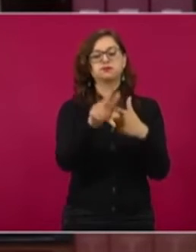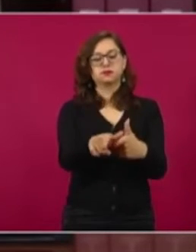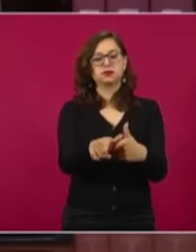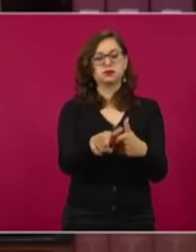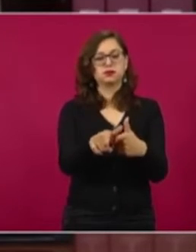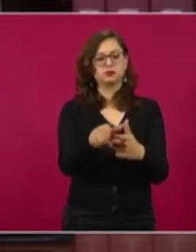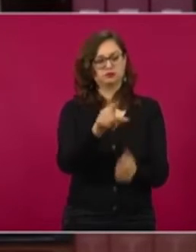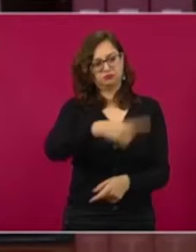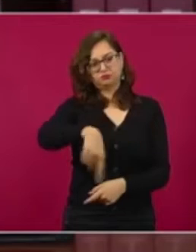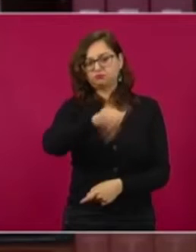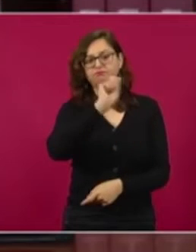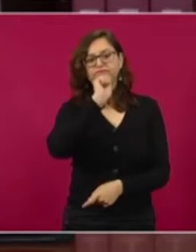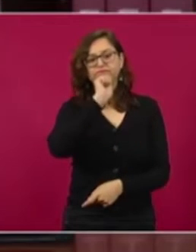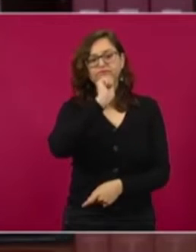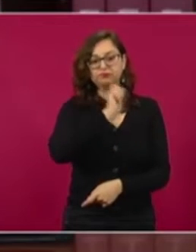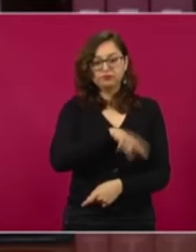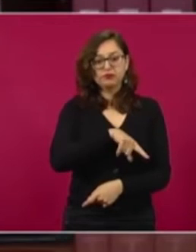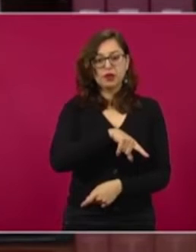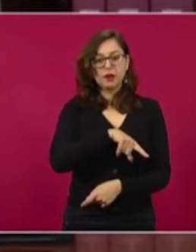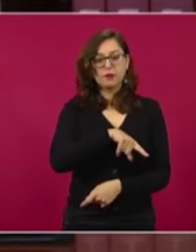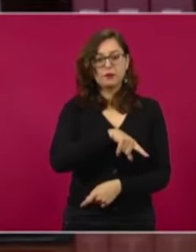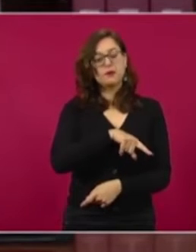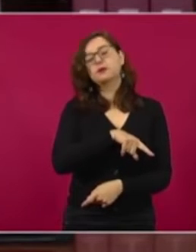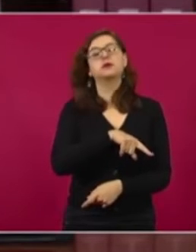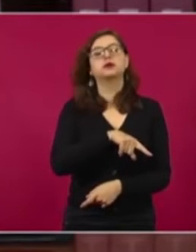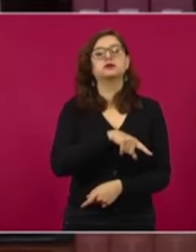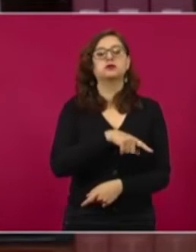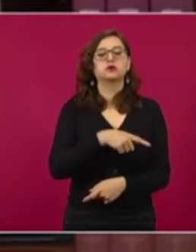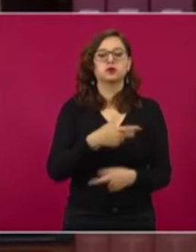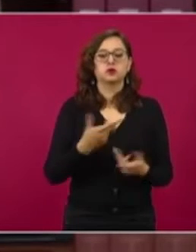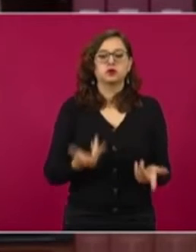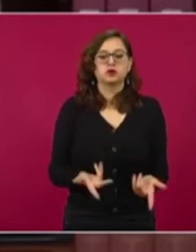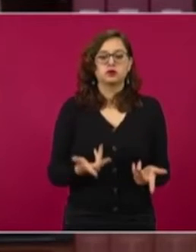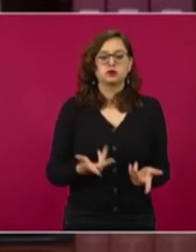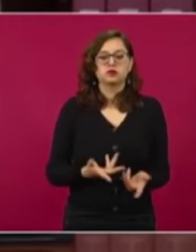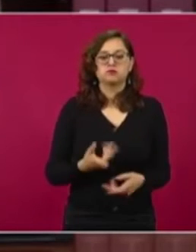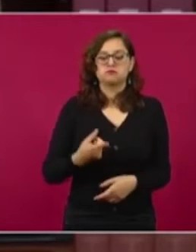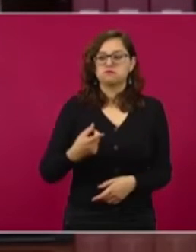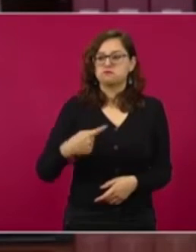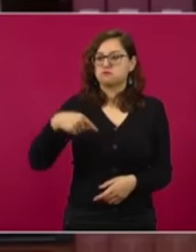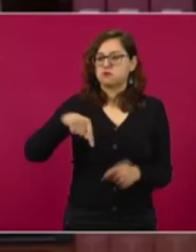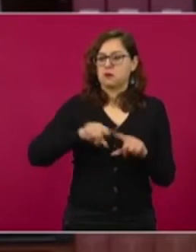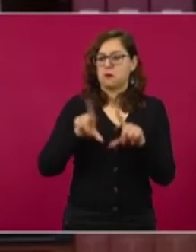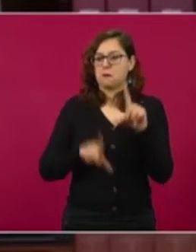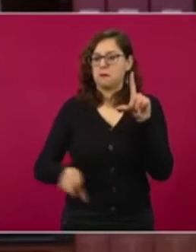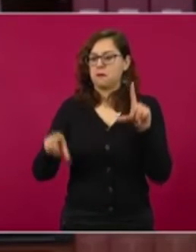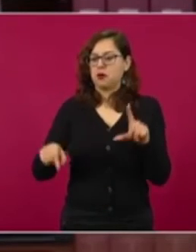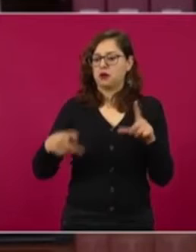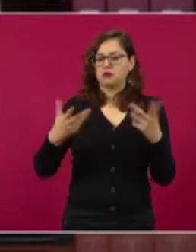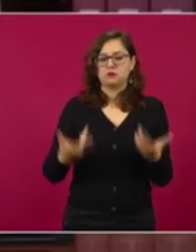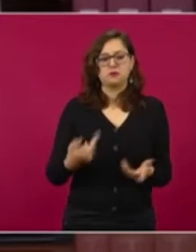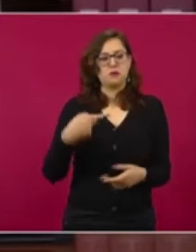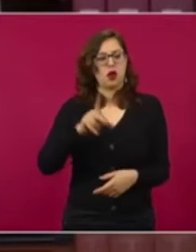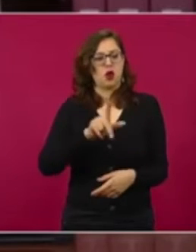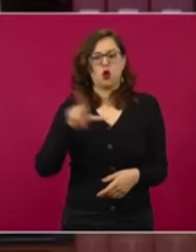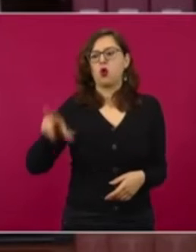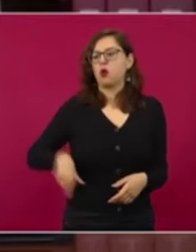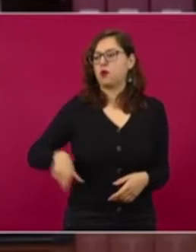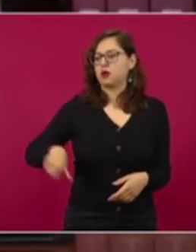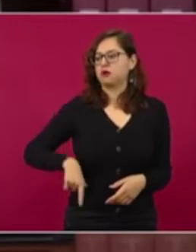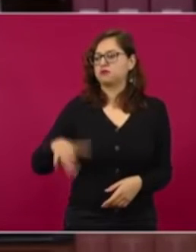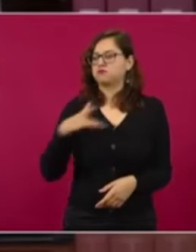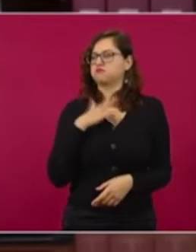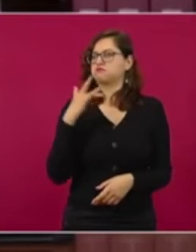Nosotros somos ciudadanos del mundo. Nosotros somos del Partido de